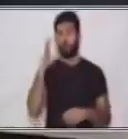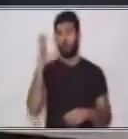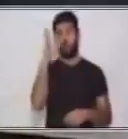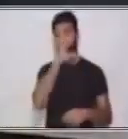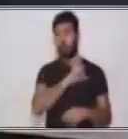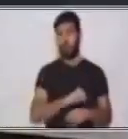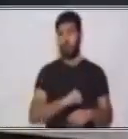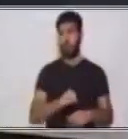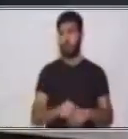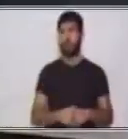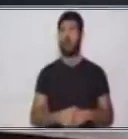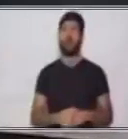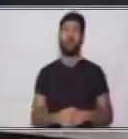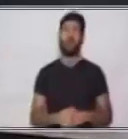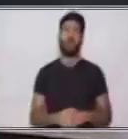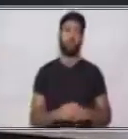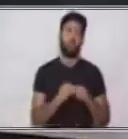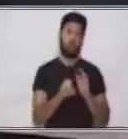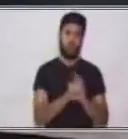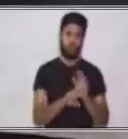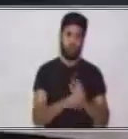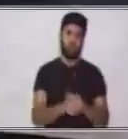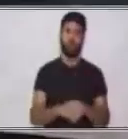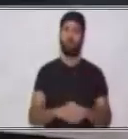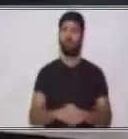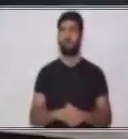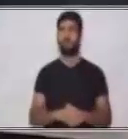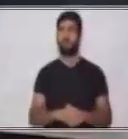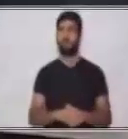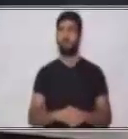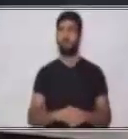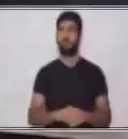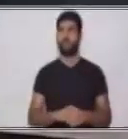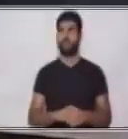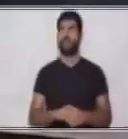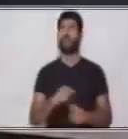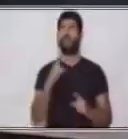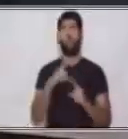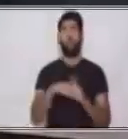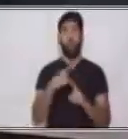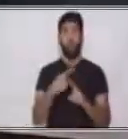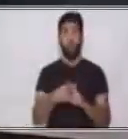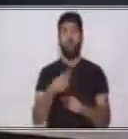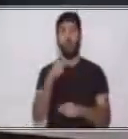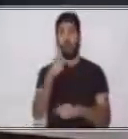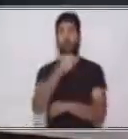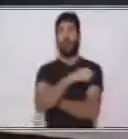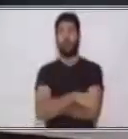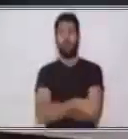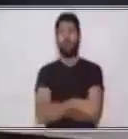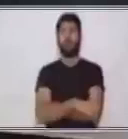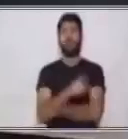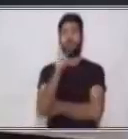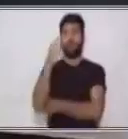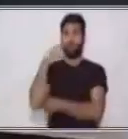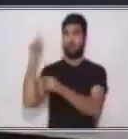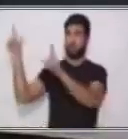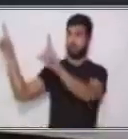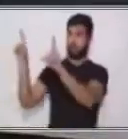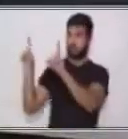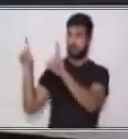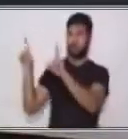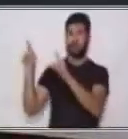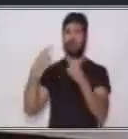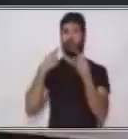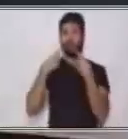una lectura involuntaria. ¿Y cuál es esa lectura involuntaria? Es toda aquella lectura que usted puede ver en carteles, en